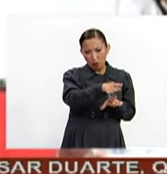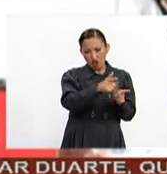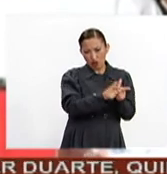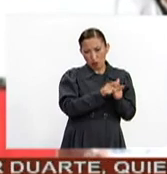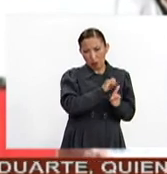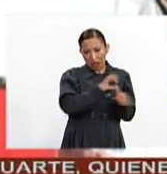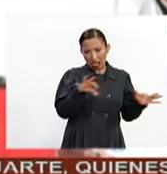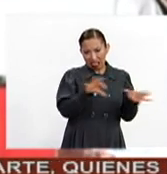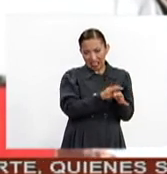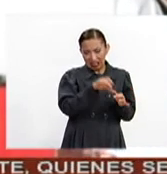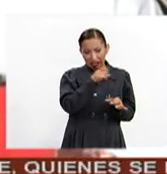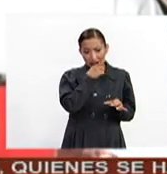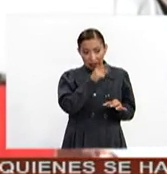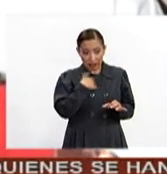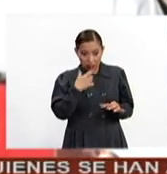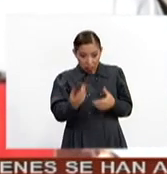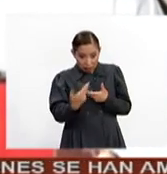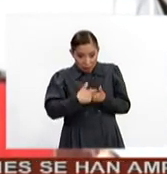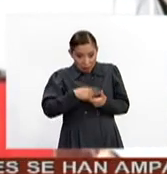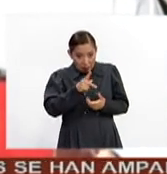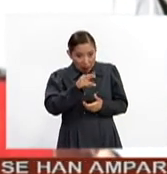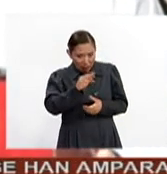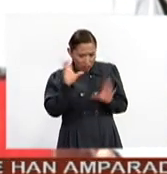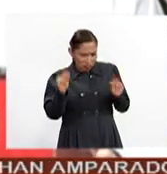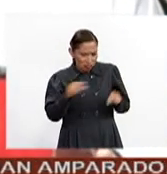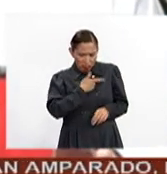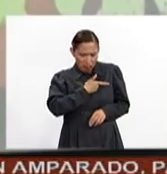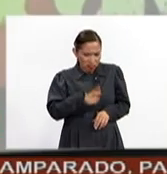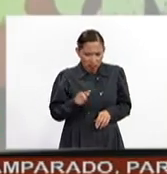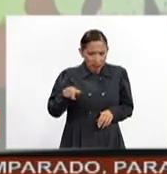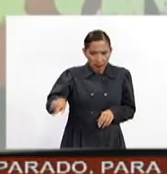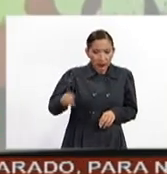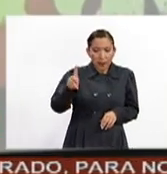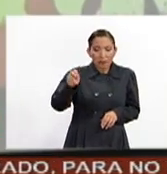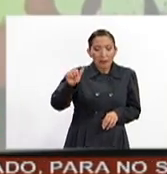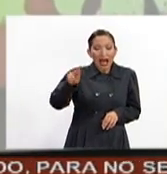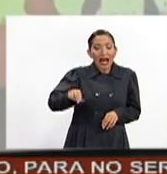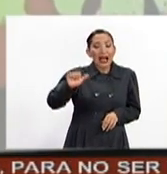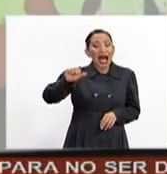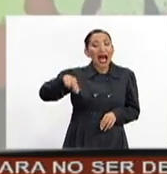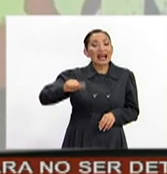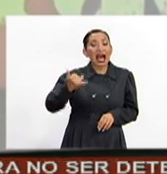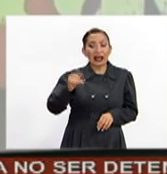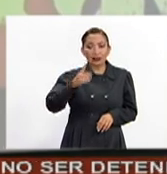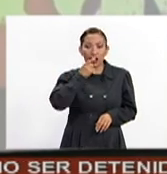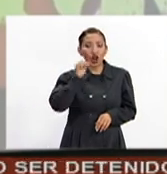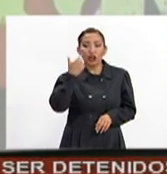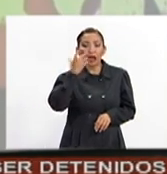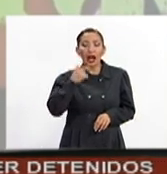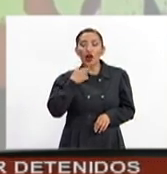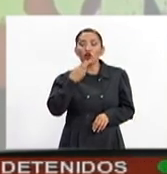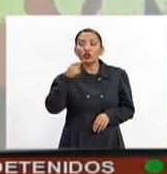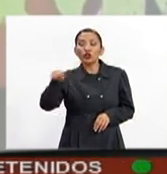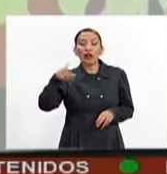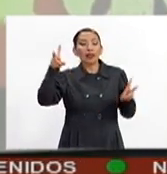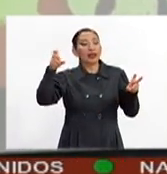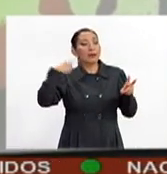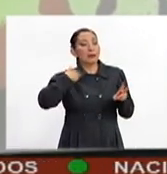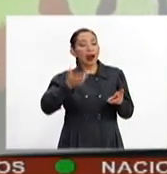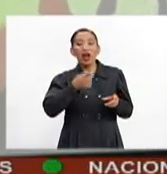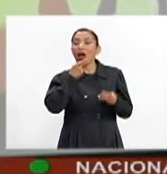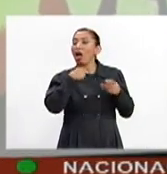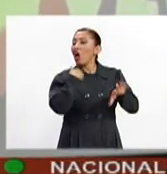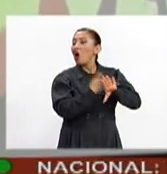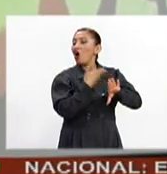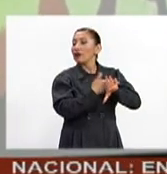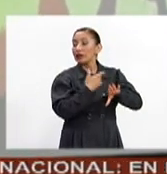crimen organizado, haya sido militante del PRI. Hizo un llamado al dirigente panista Ricardo Anaya a que no pretenda utilizar este caso como campaña